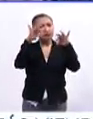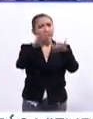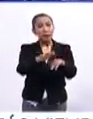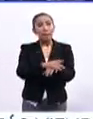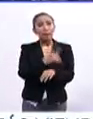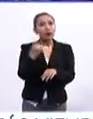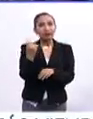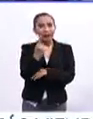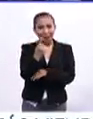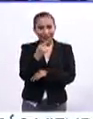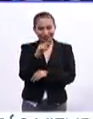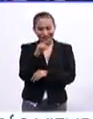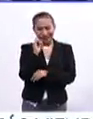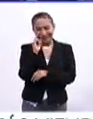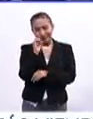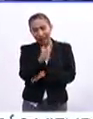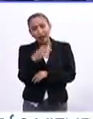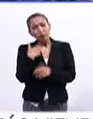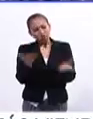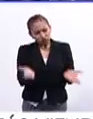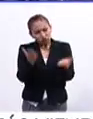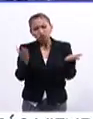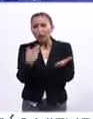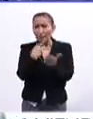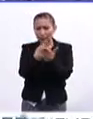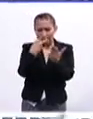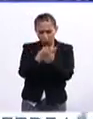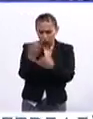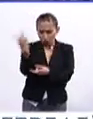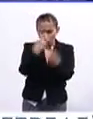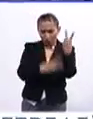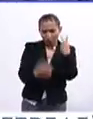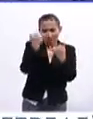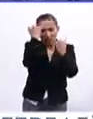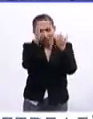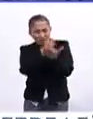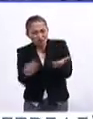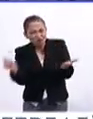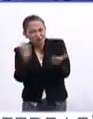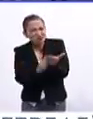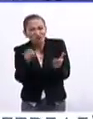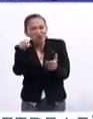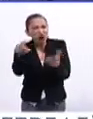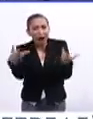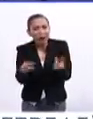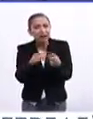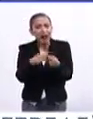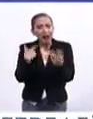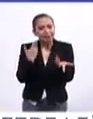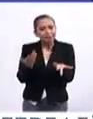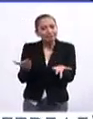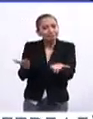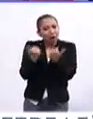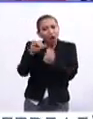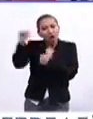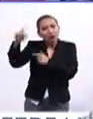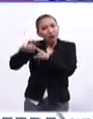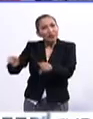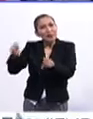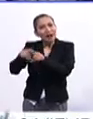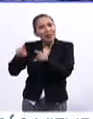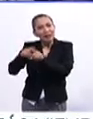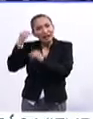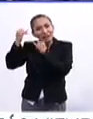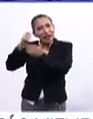porque además también pues, se les incita y se les premia por creaciones, se les acerca a otros diferentes